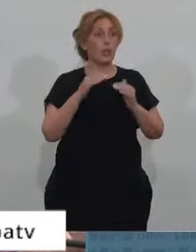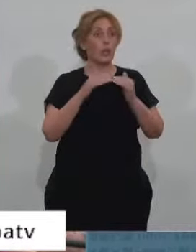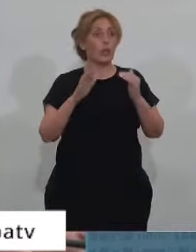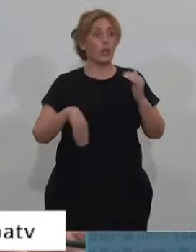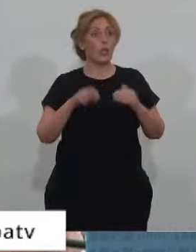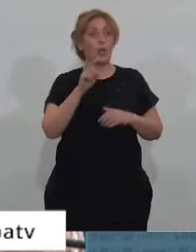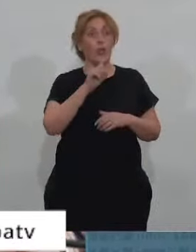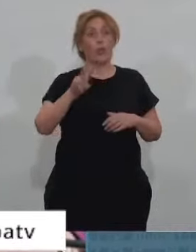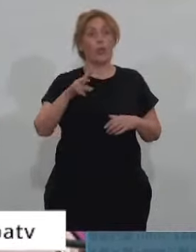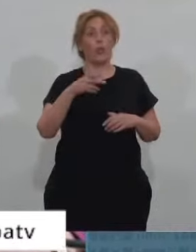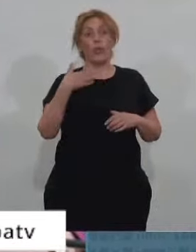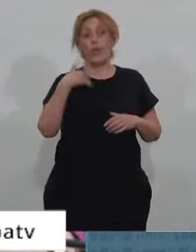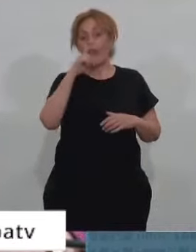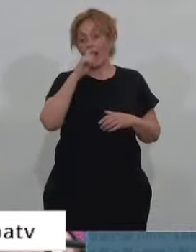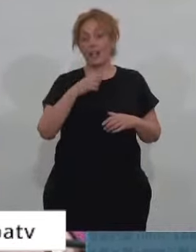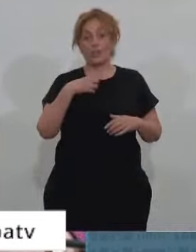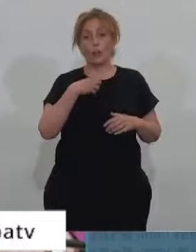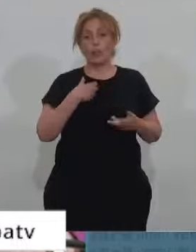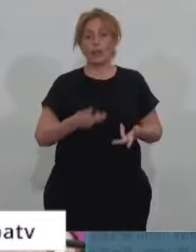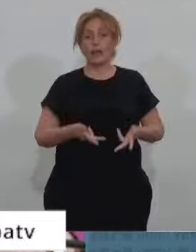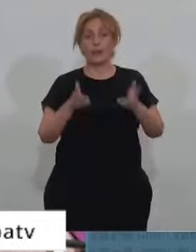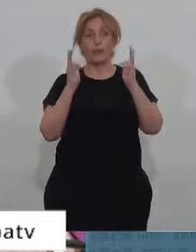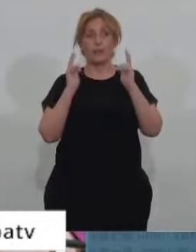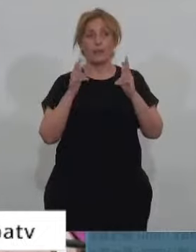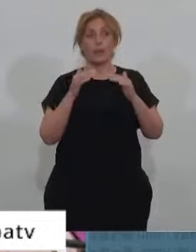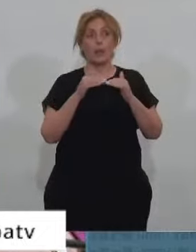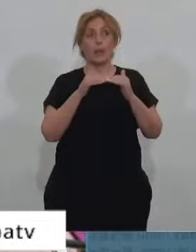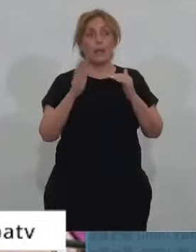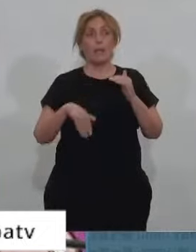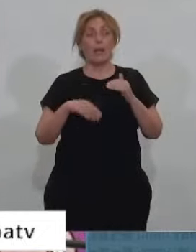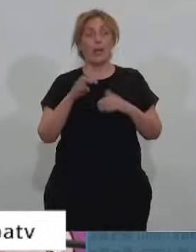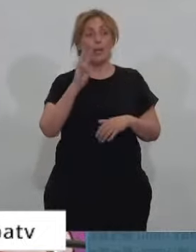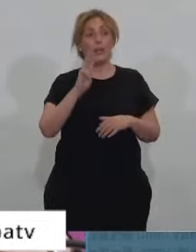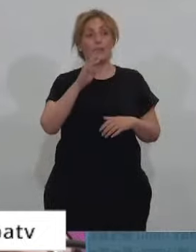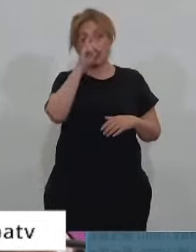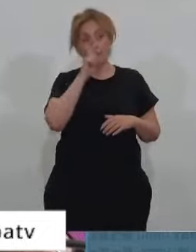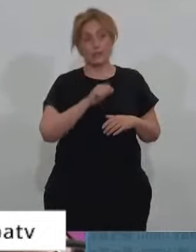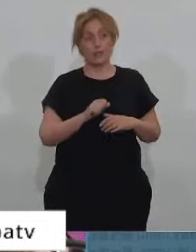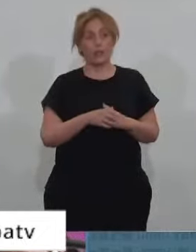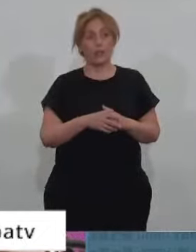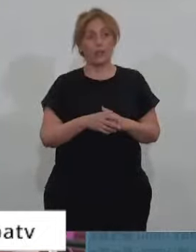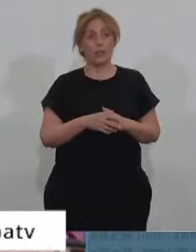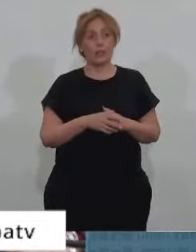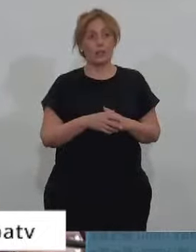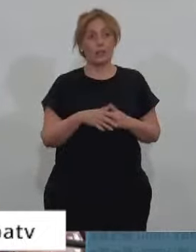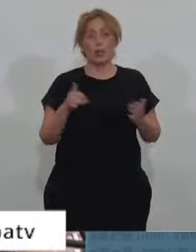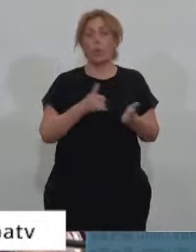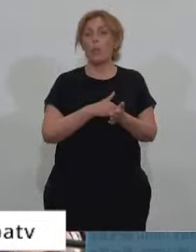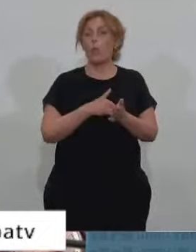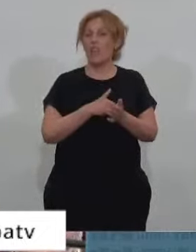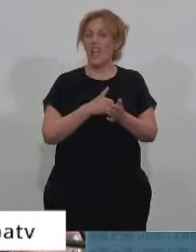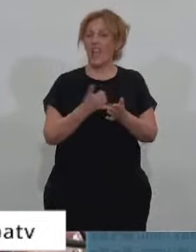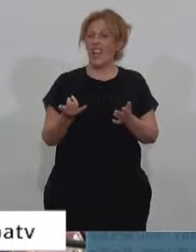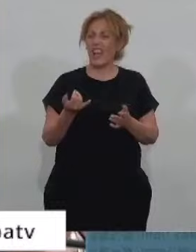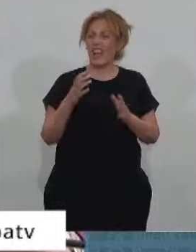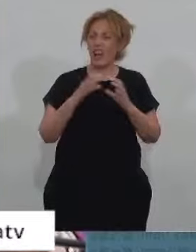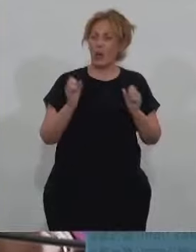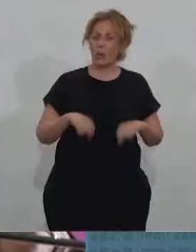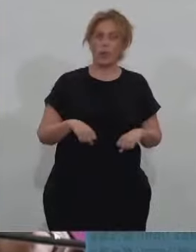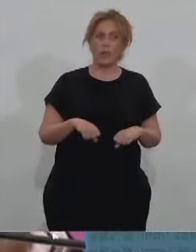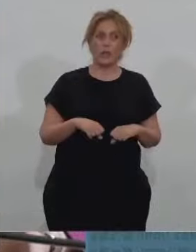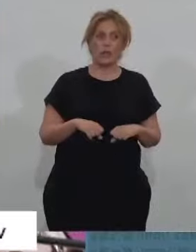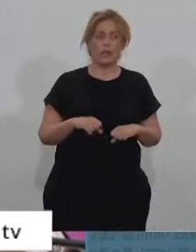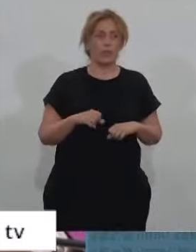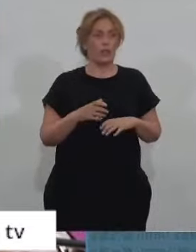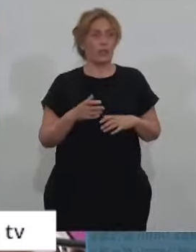al menor de 3, pero es que usted está diciendo que esto vulnera el acuerdo. Ah, perdón, pues no lo vulnera, no lo vulnera. Se